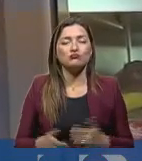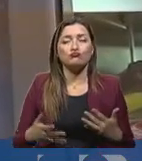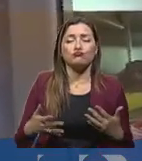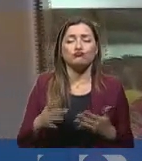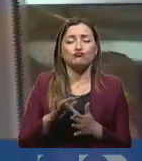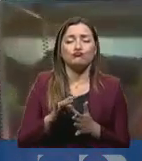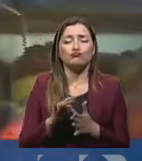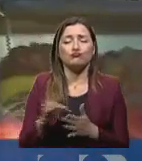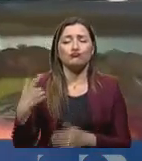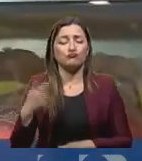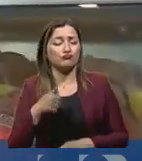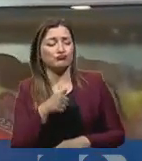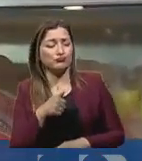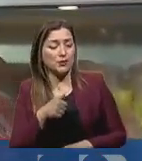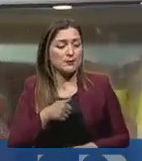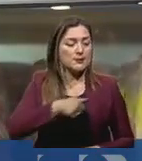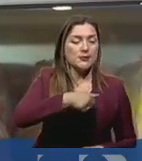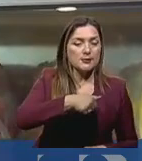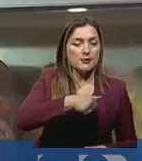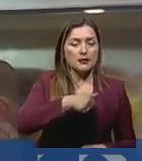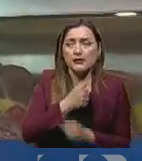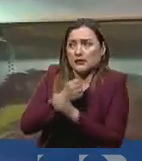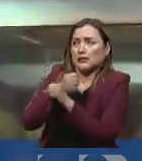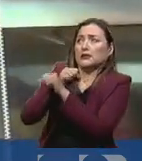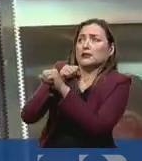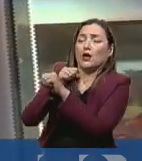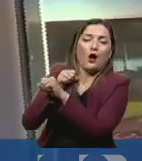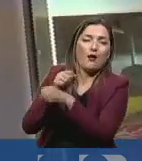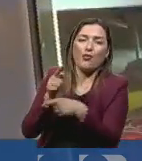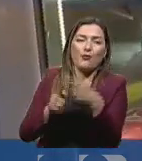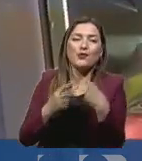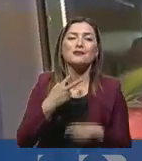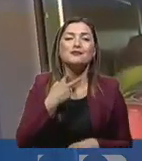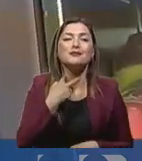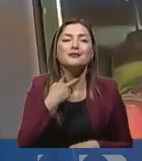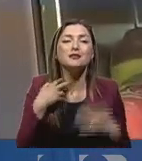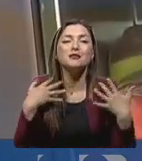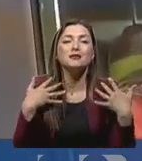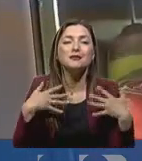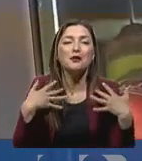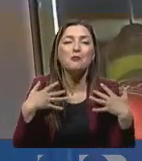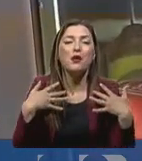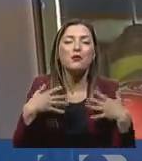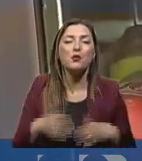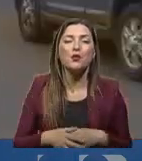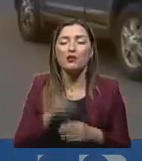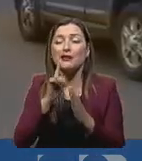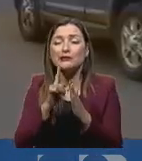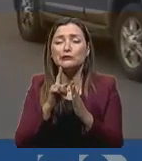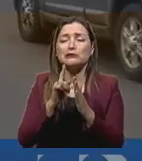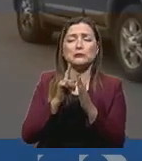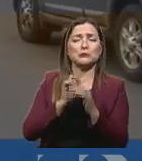no no podemos nosotros defendernos y por obviamente por temor no no se denuncia